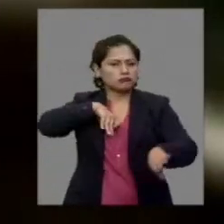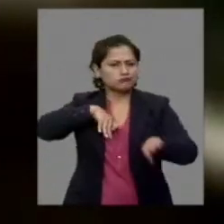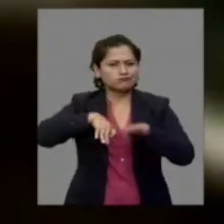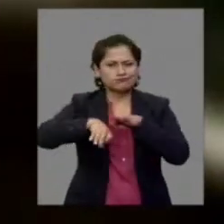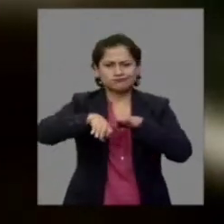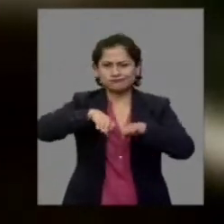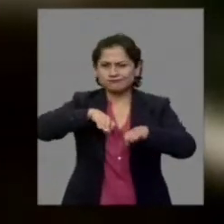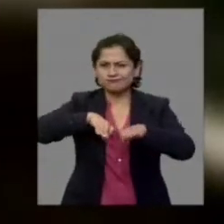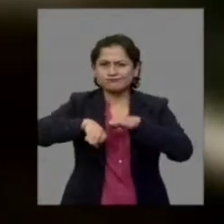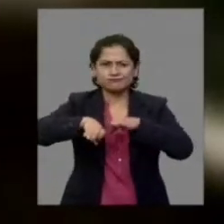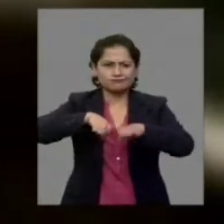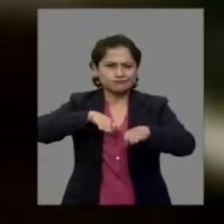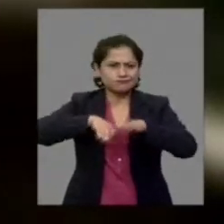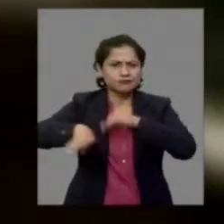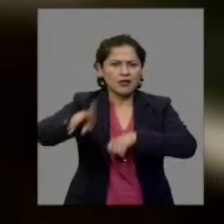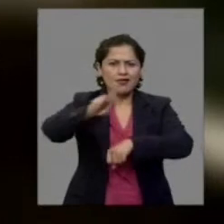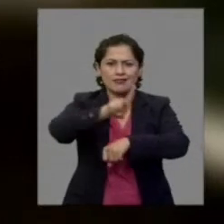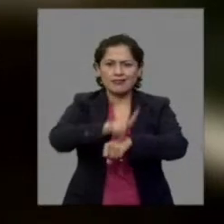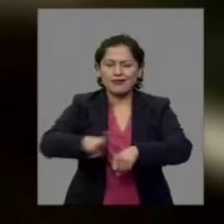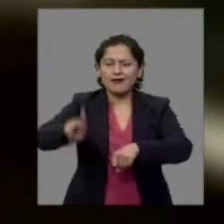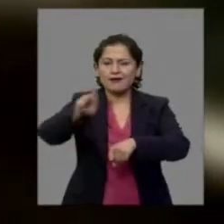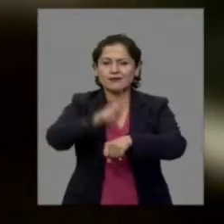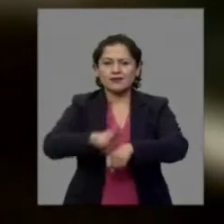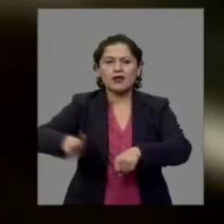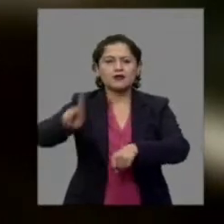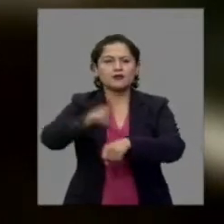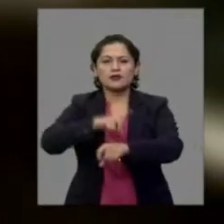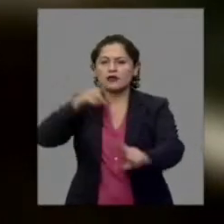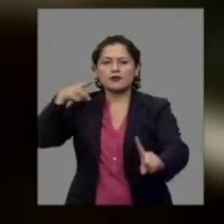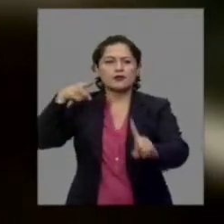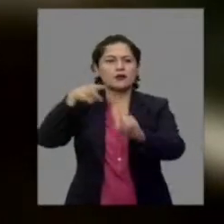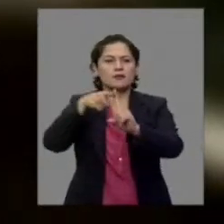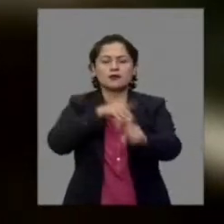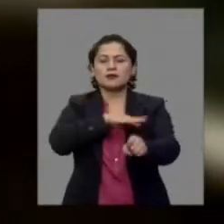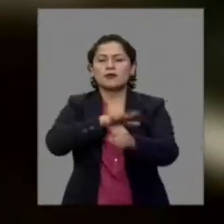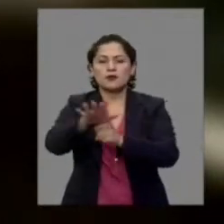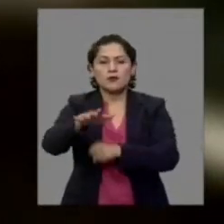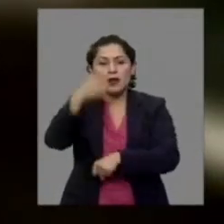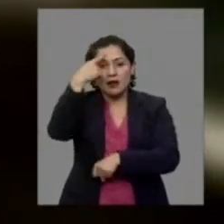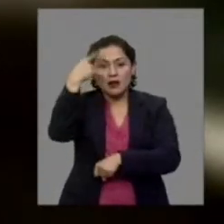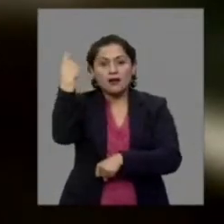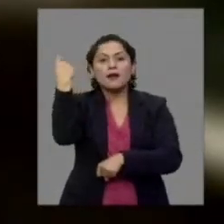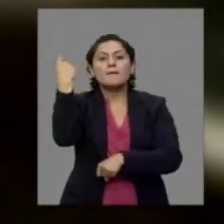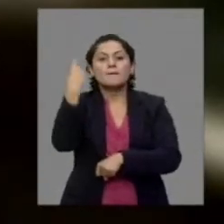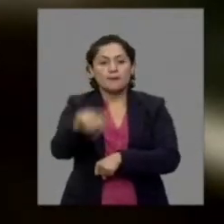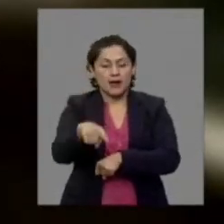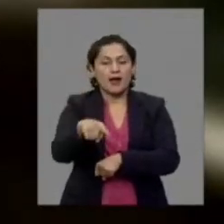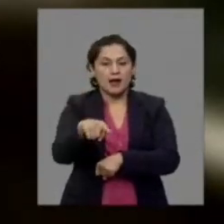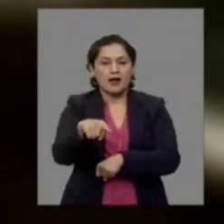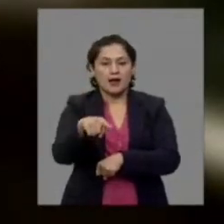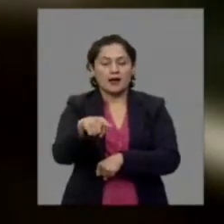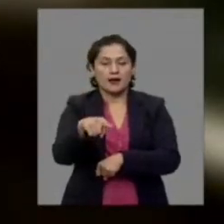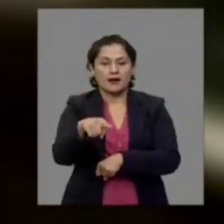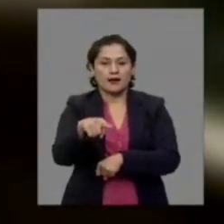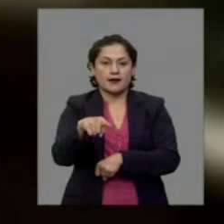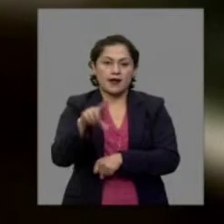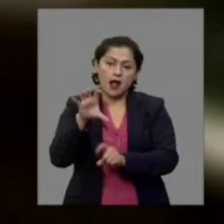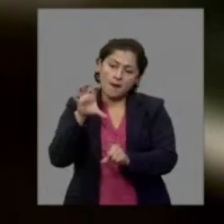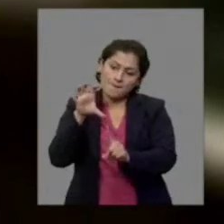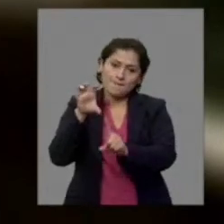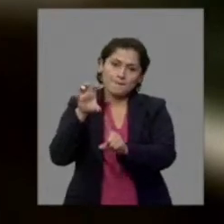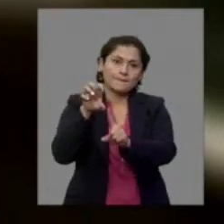días tratando de ir avanzando en esta meta de lograr la